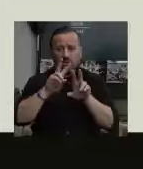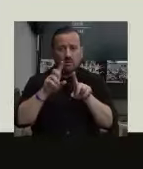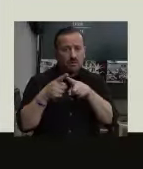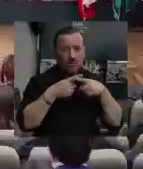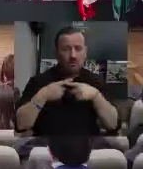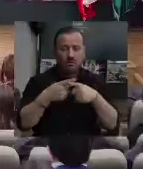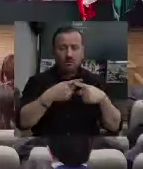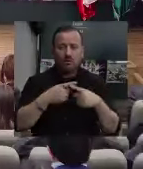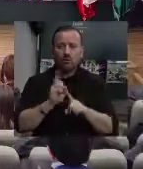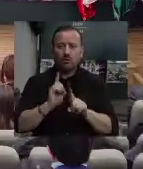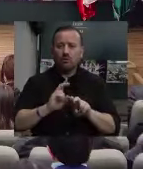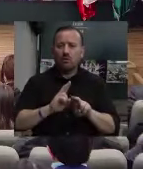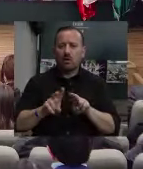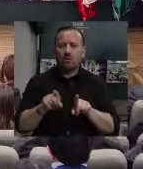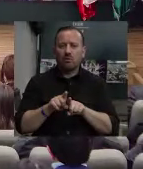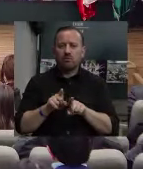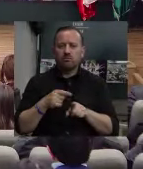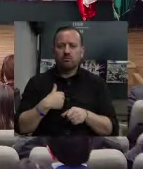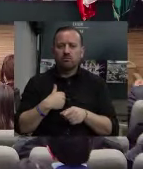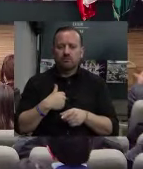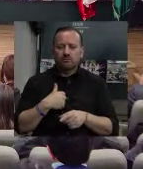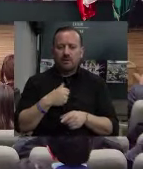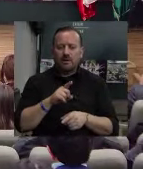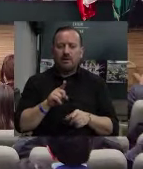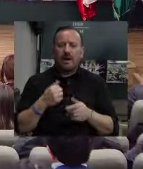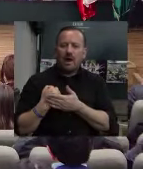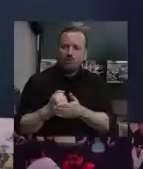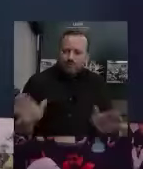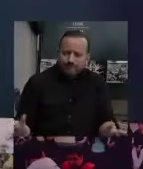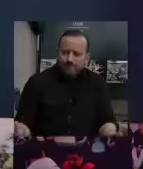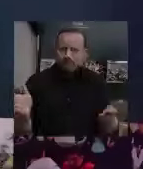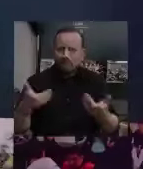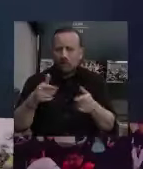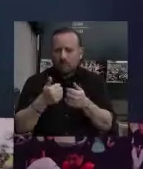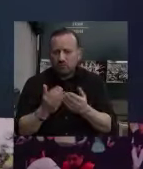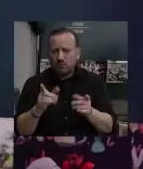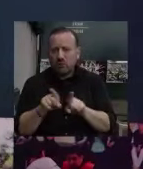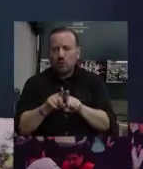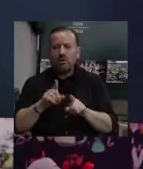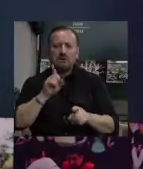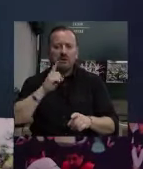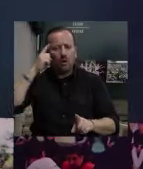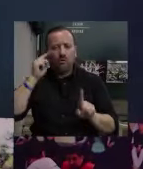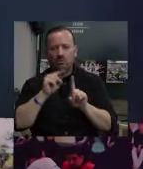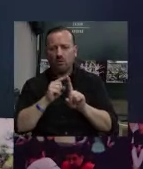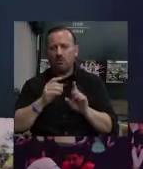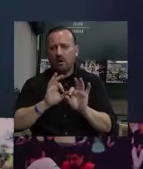es que no genere dependencia es que habilite y habilite con propósito